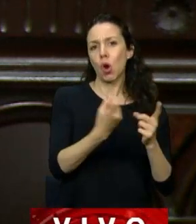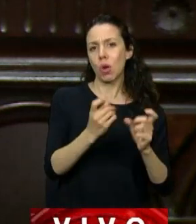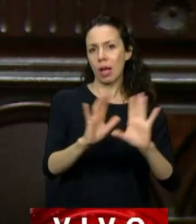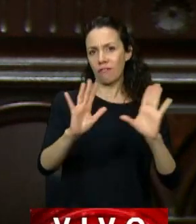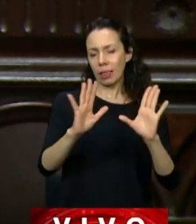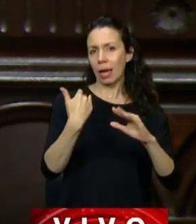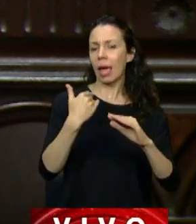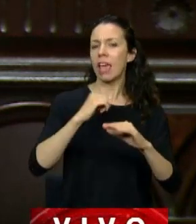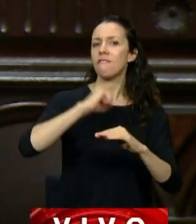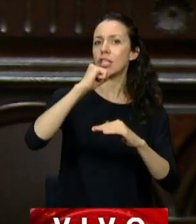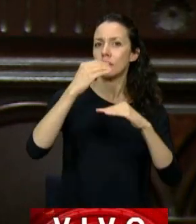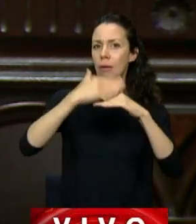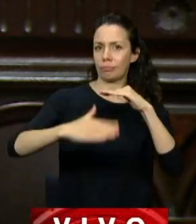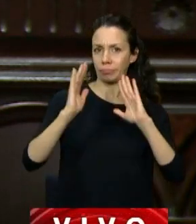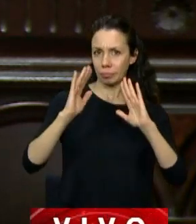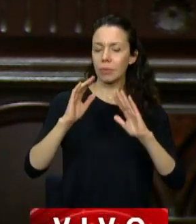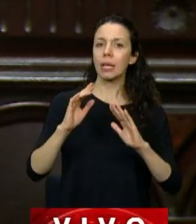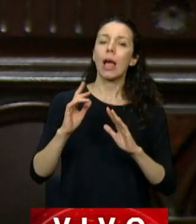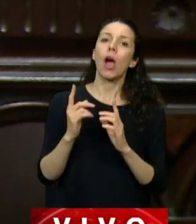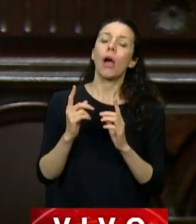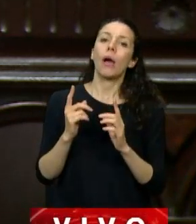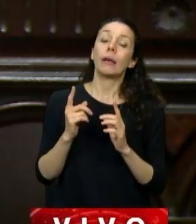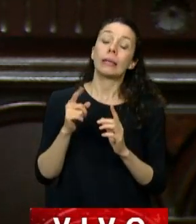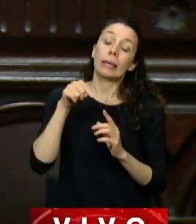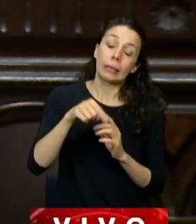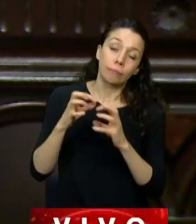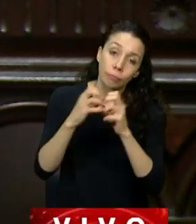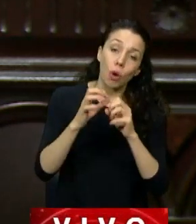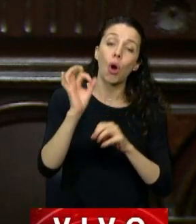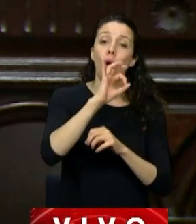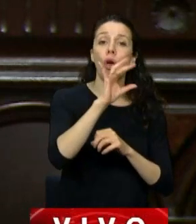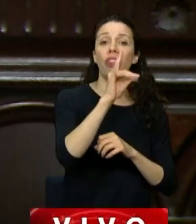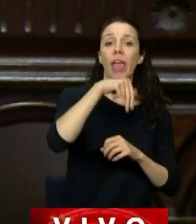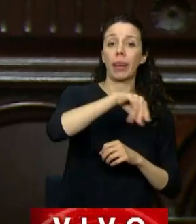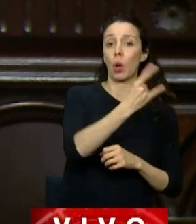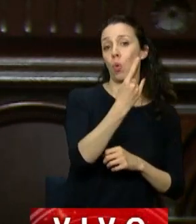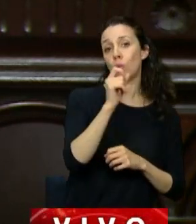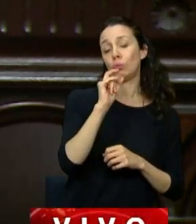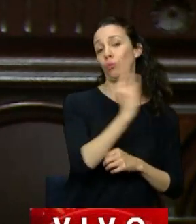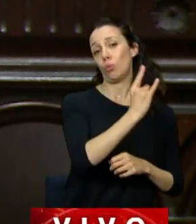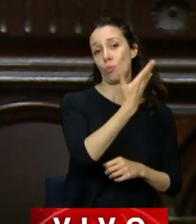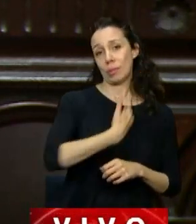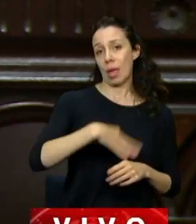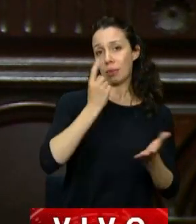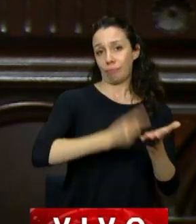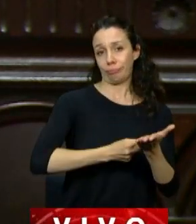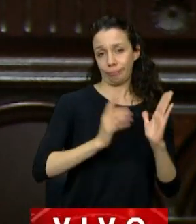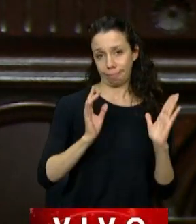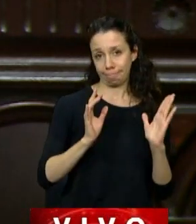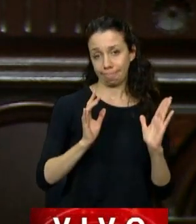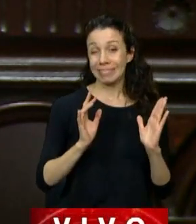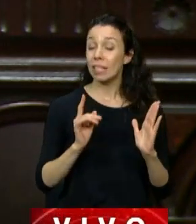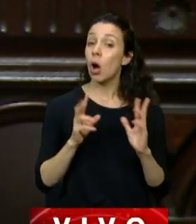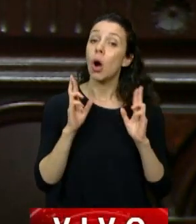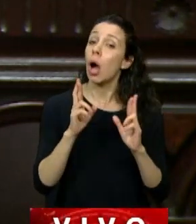presupuestario a través de decreto de necesidad y urgencia. Sería una muy mala noticia para los argentinos que tengamos que aplicar justamente